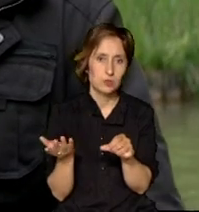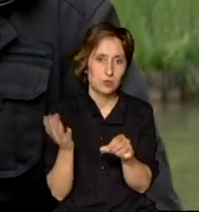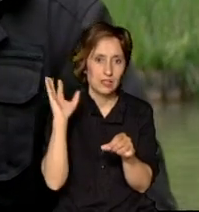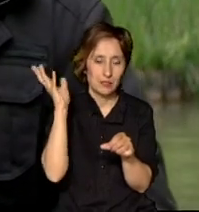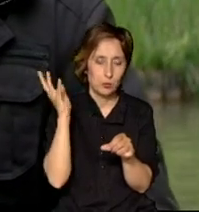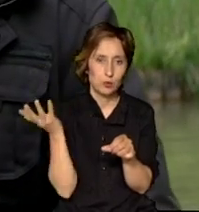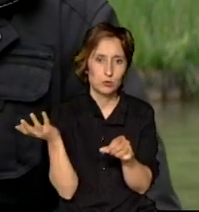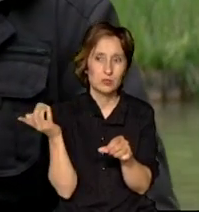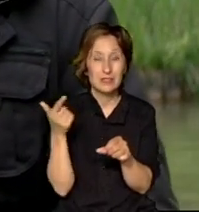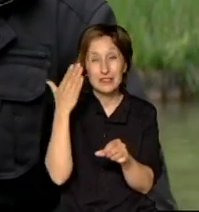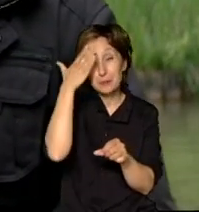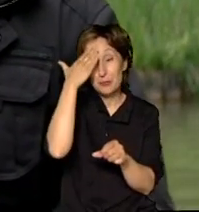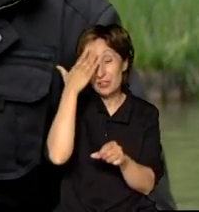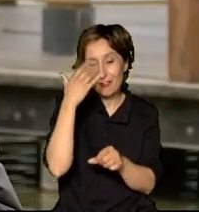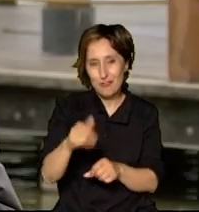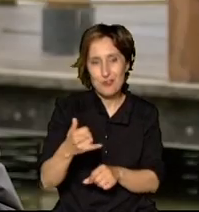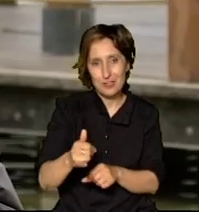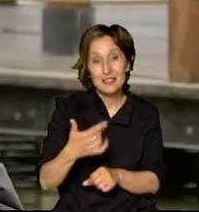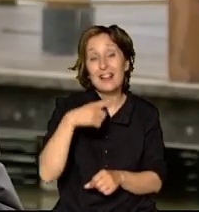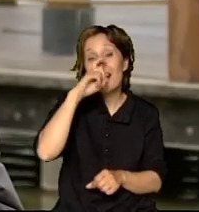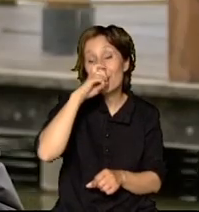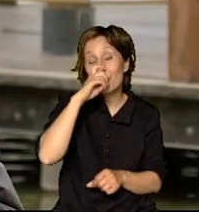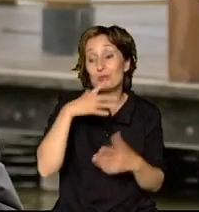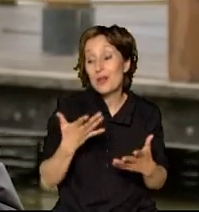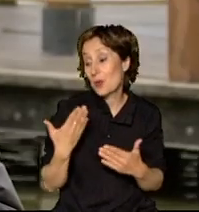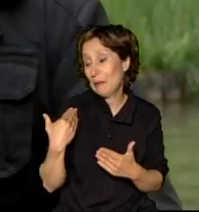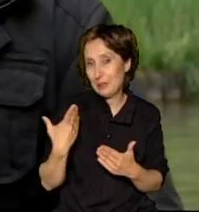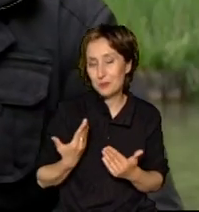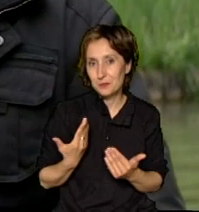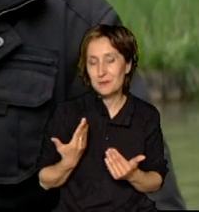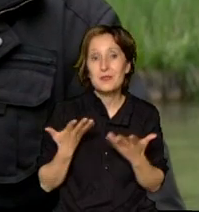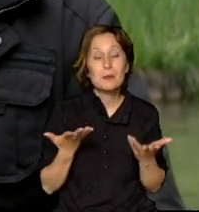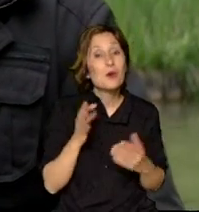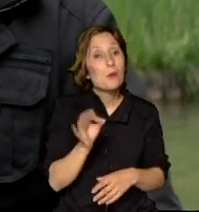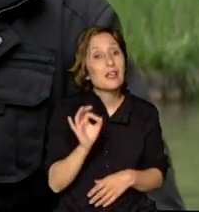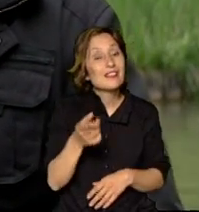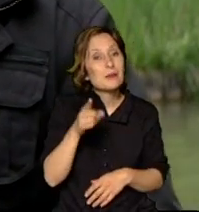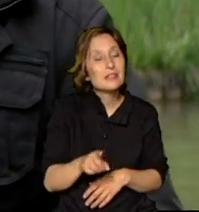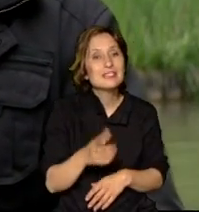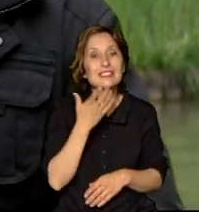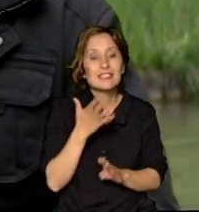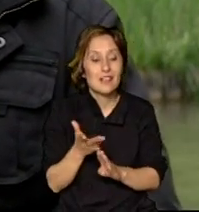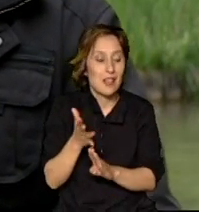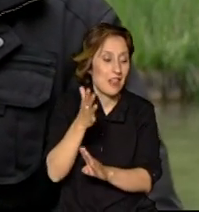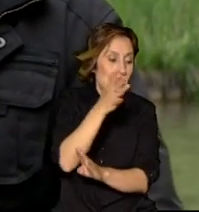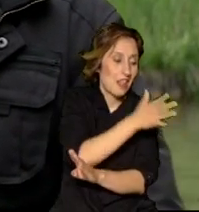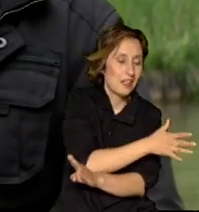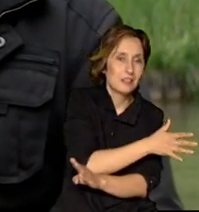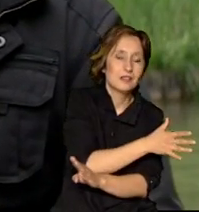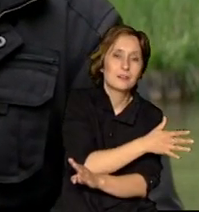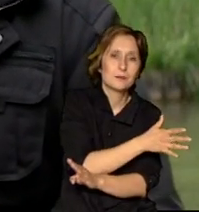la memoria es débil, ¿no? Que digo, oye, y solo nos acordamos de lo último, ¿no? Pero sí que es verdad que si vamos un poquito más hacia atrás